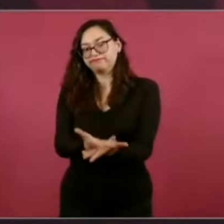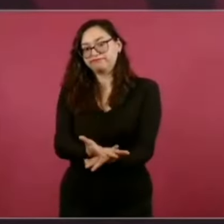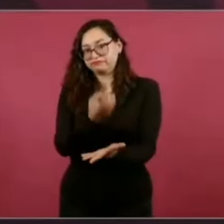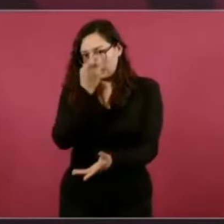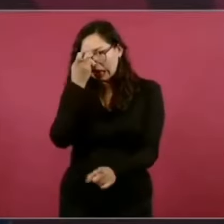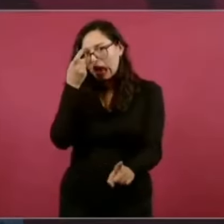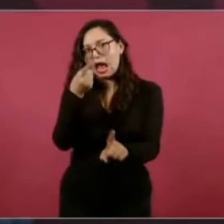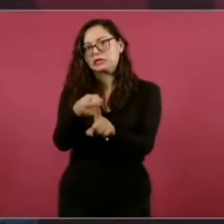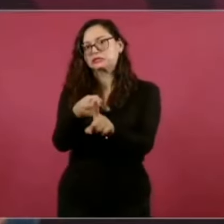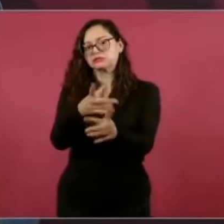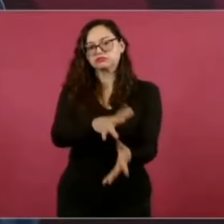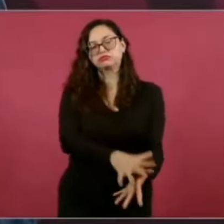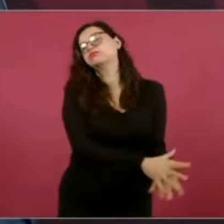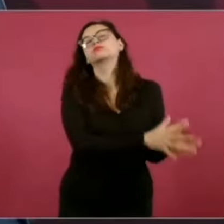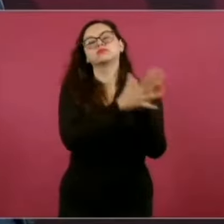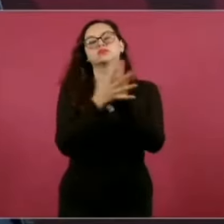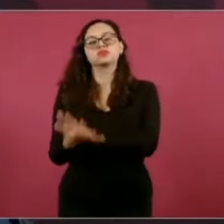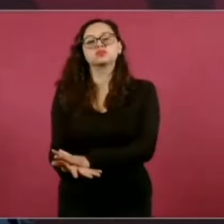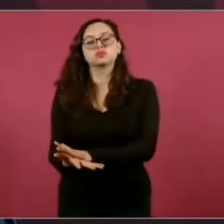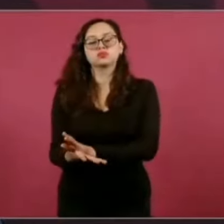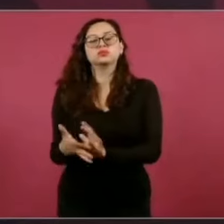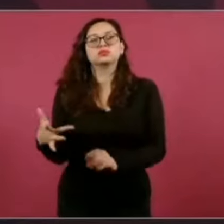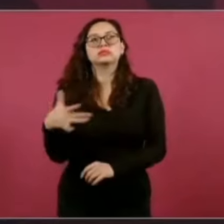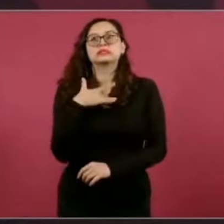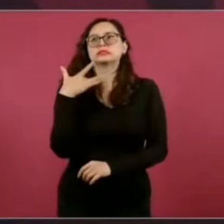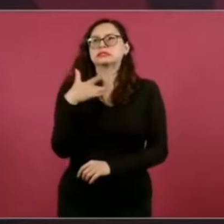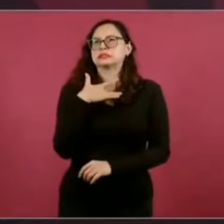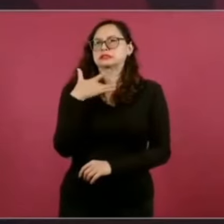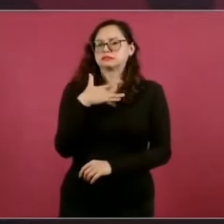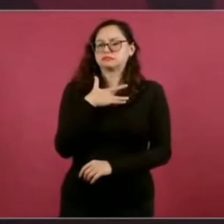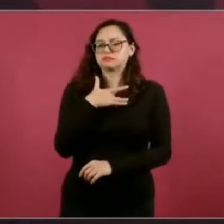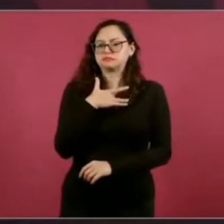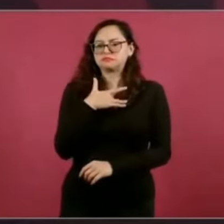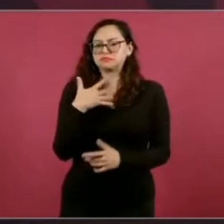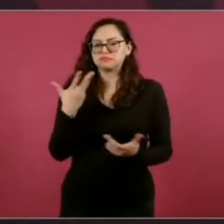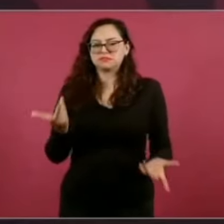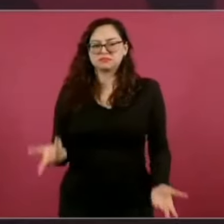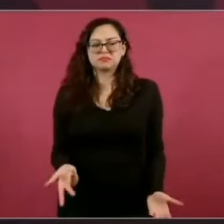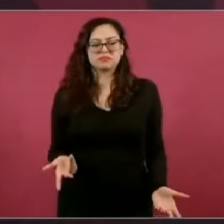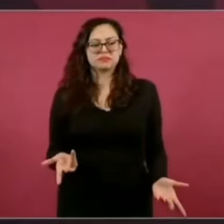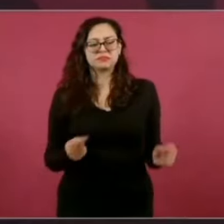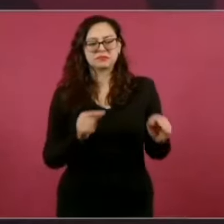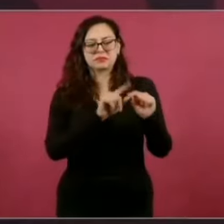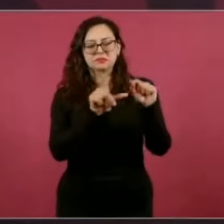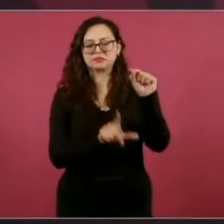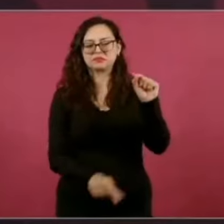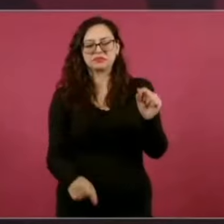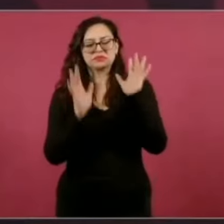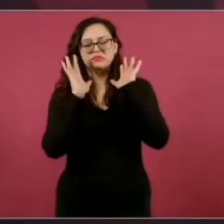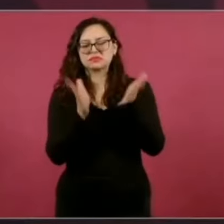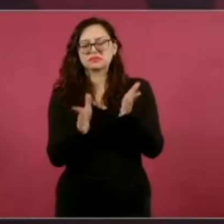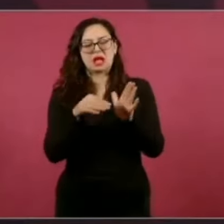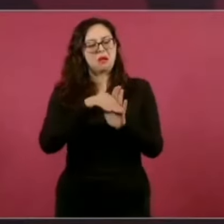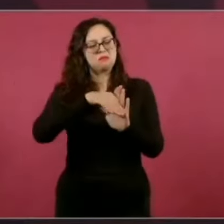tenemos la convicción que no se puede enfrentar una decadencia,